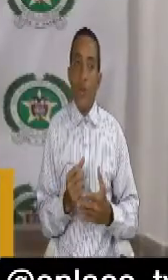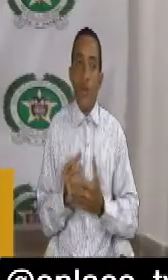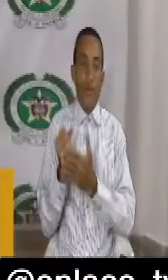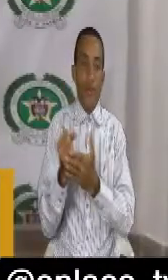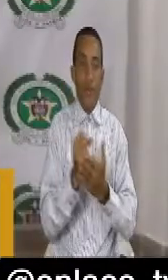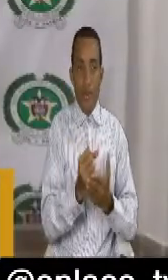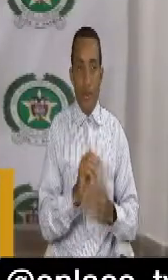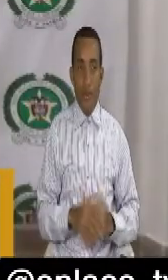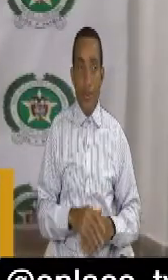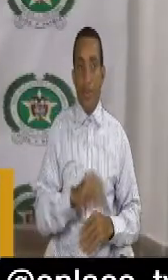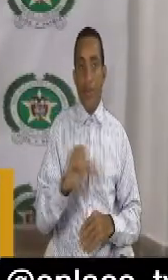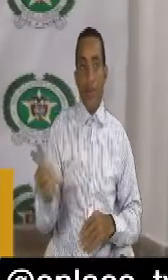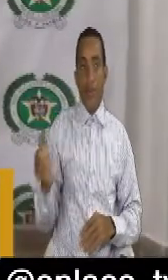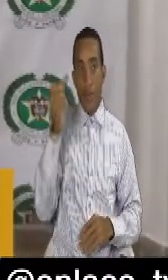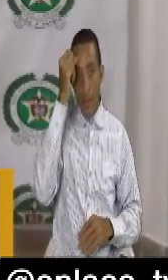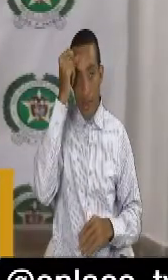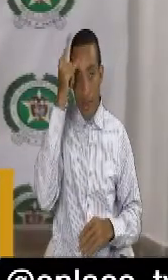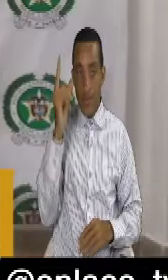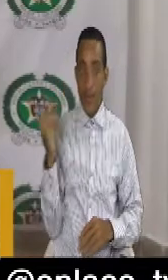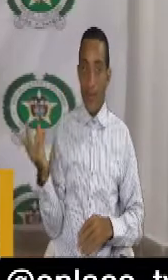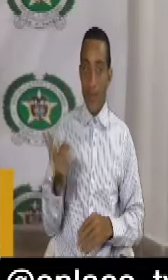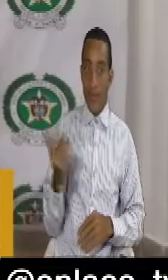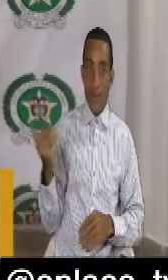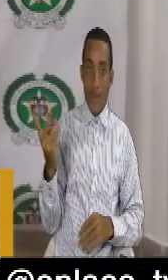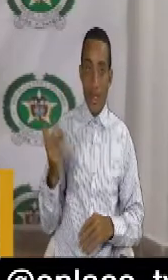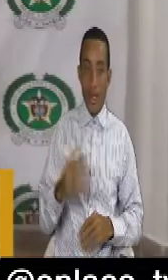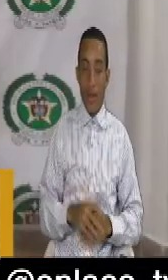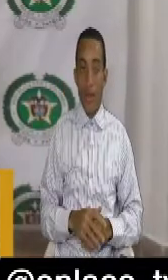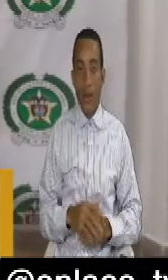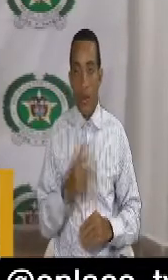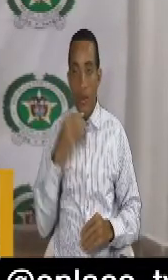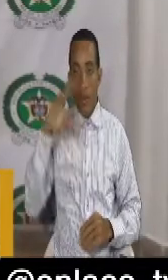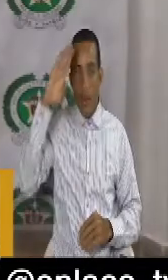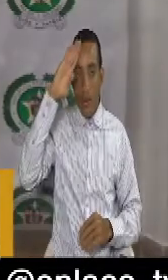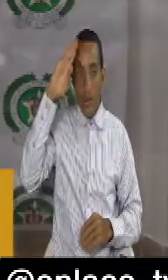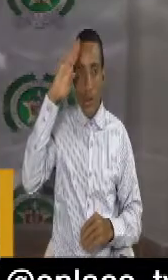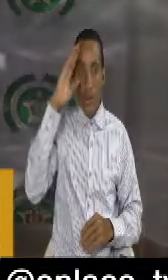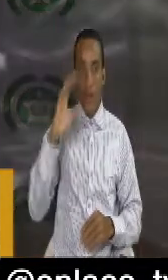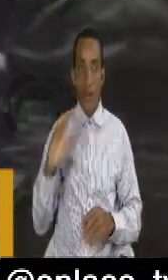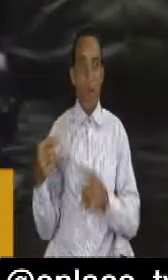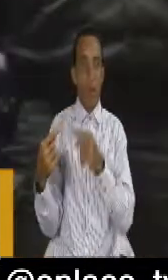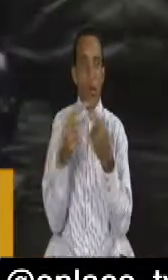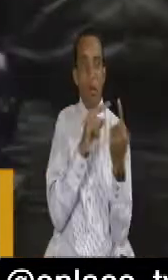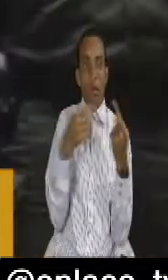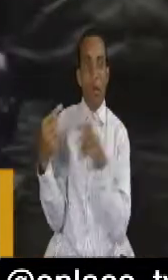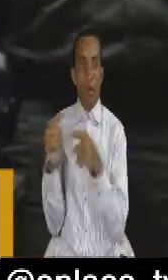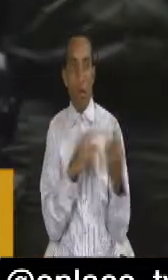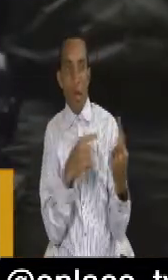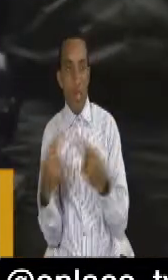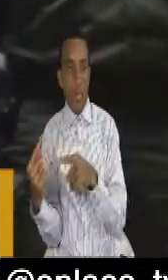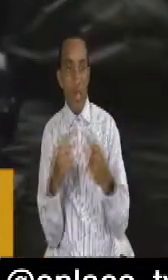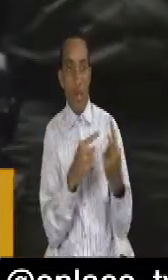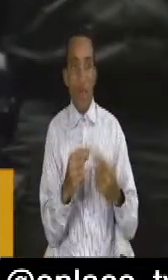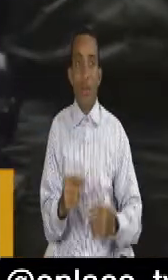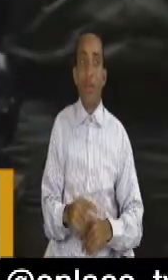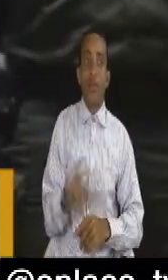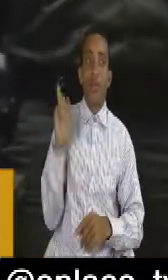caso de intolerancia, esta pareja fue detenida cuando fueron sorprendidos por uniformados agrediéndose mutuamente. La pareja ahora tendrá que